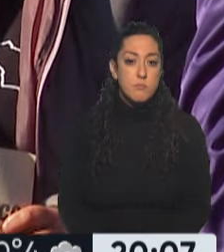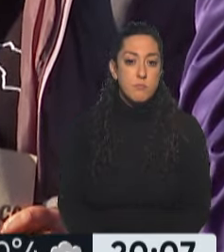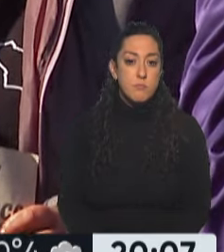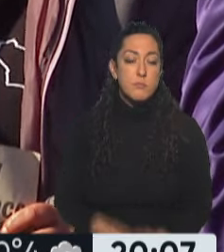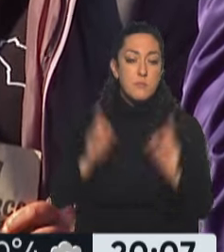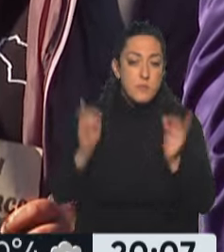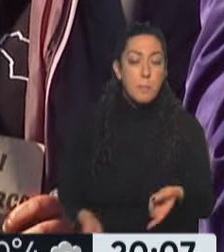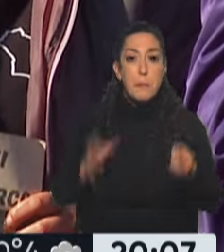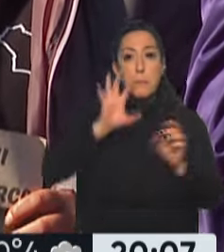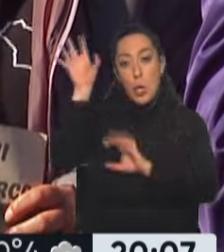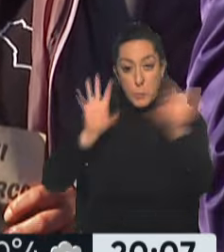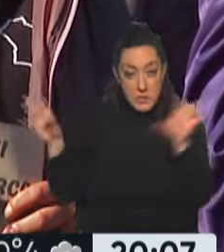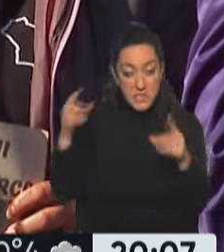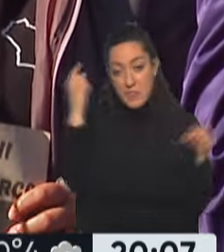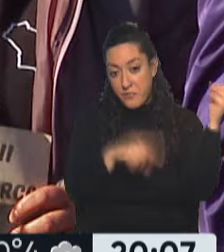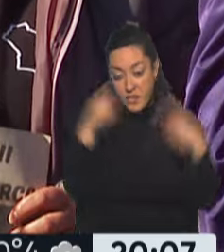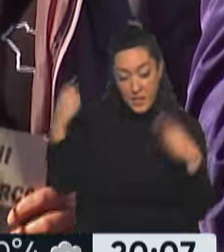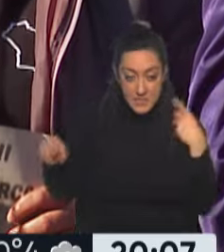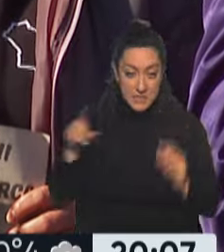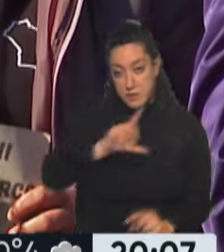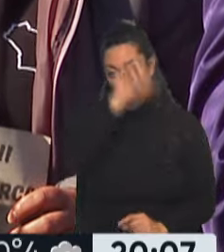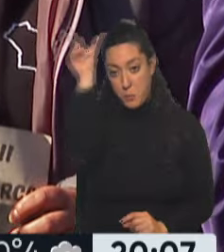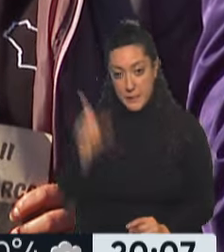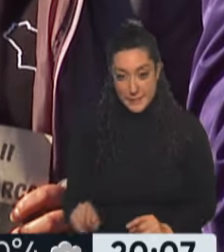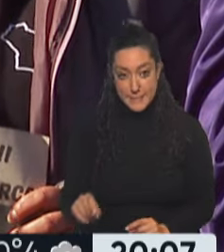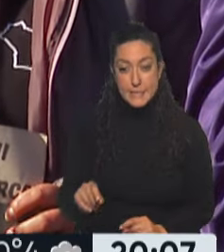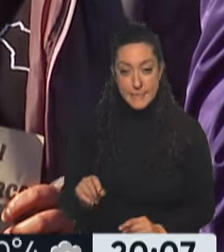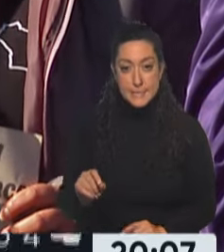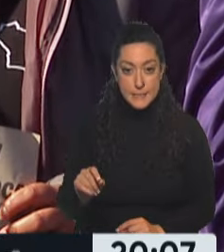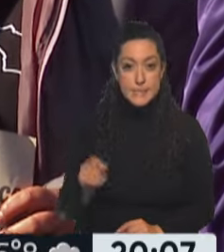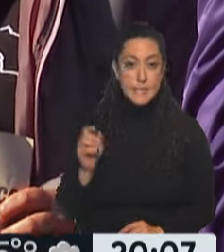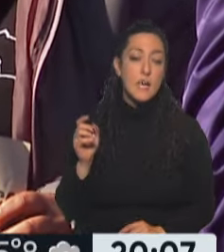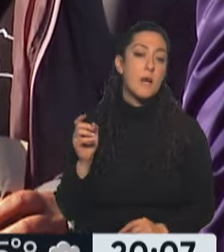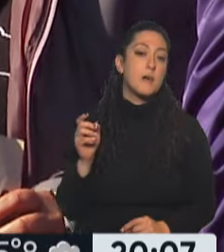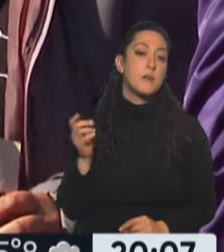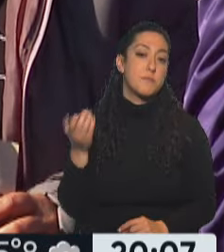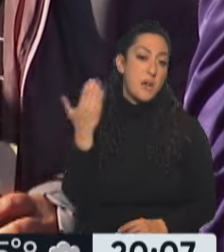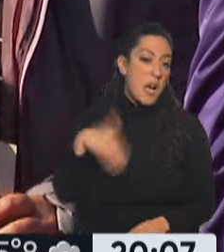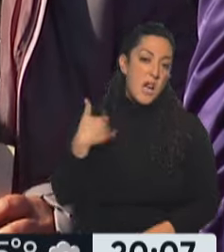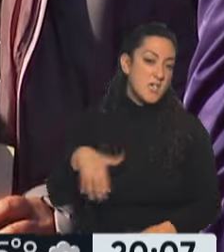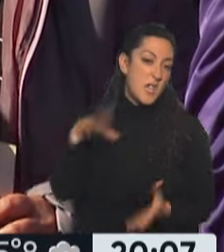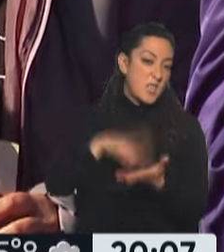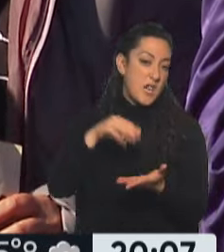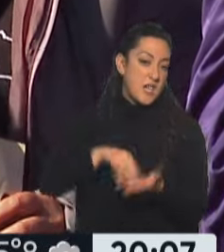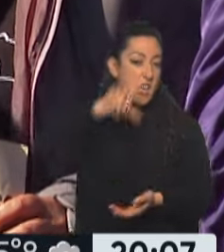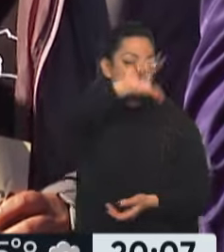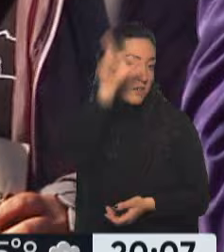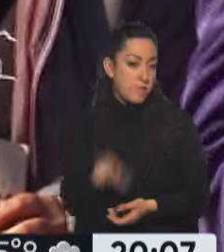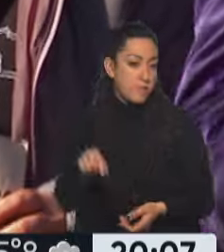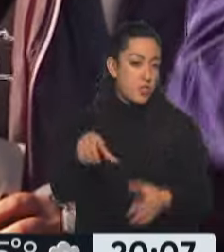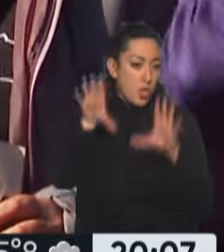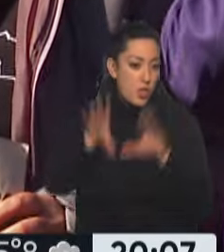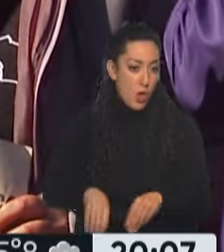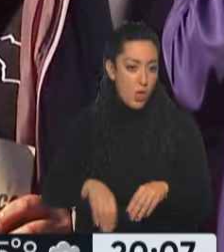distintas provincias de nuestro país las calles de todo el territorio de la Argentina.